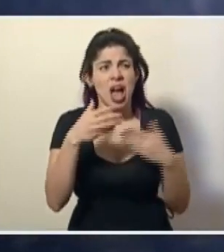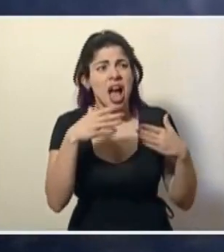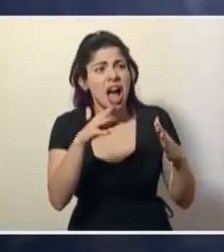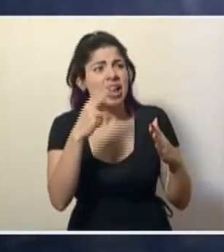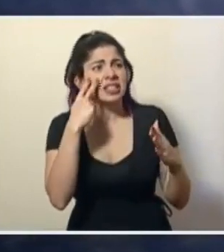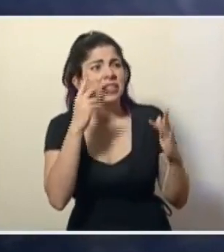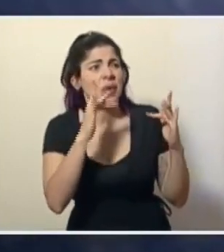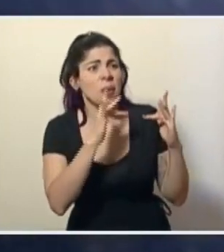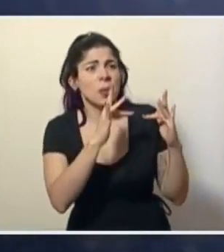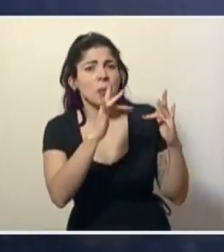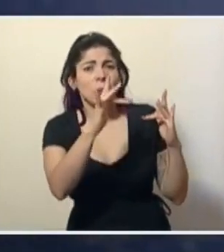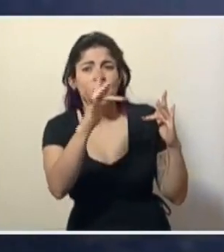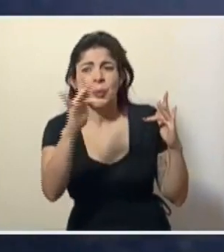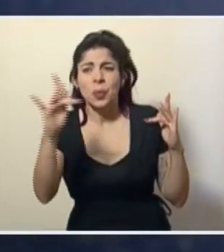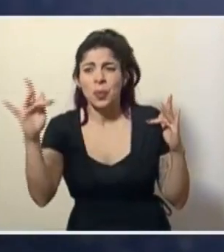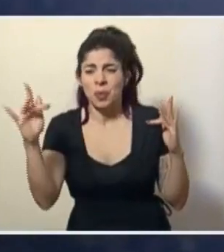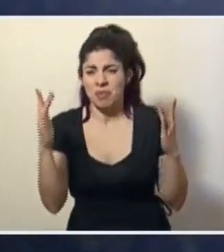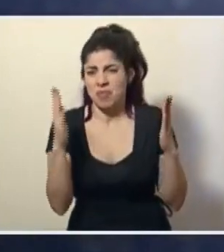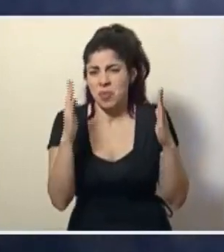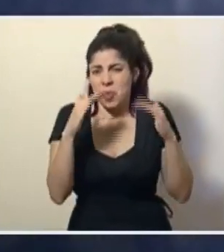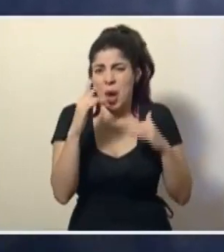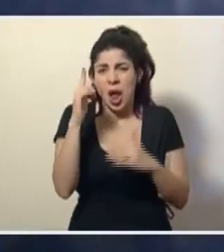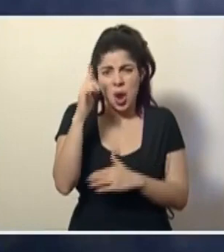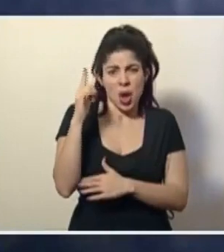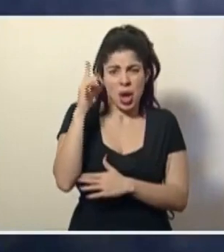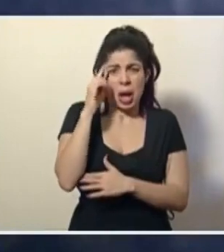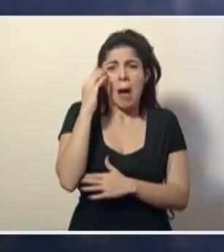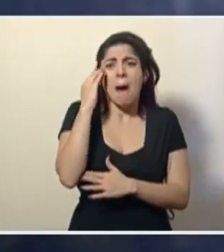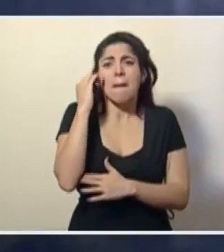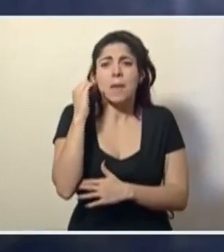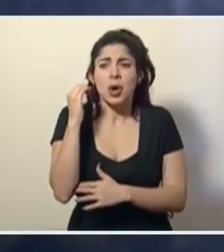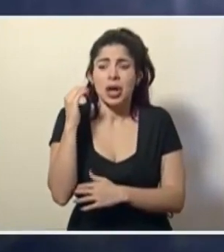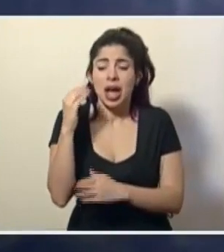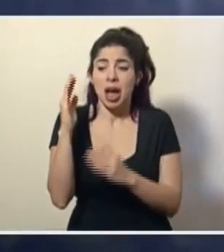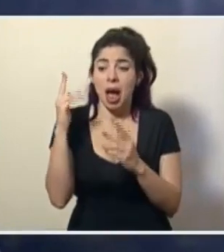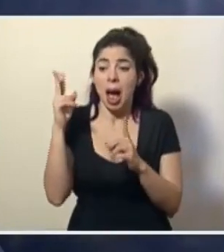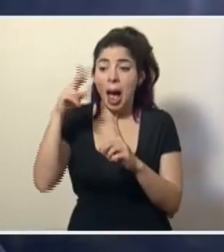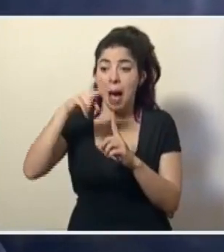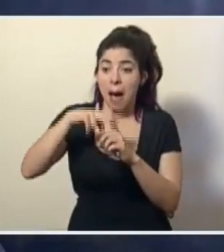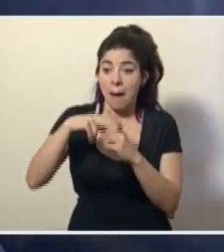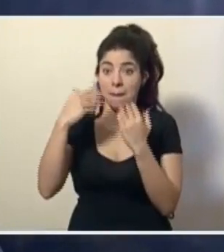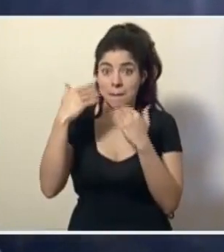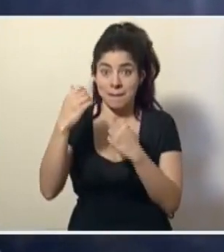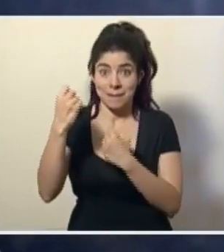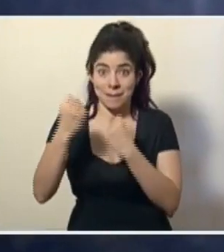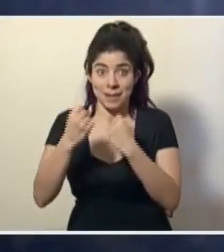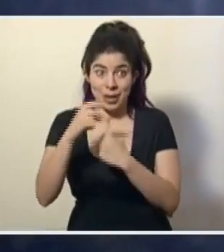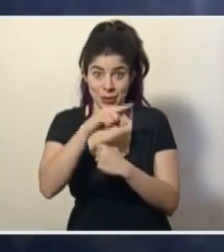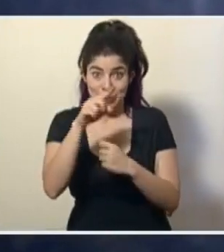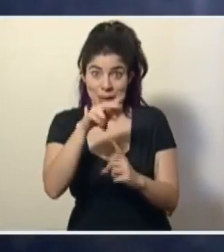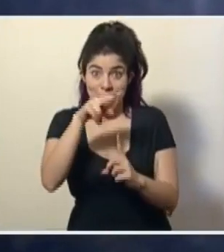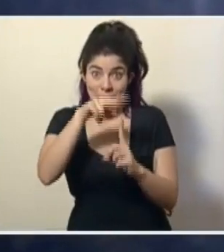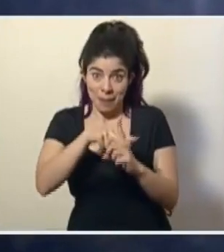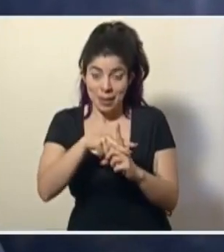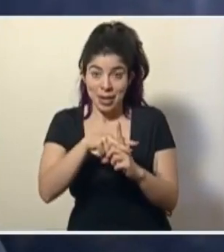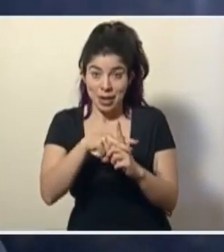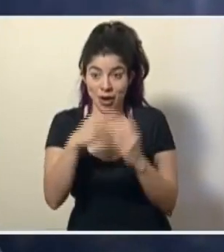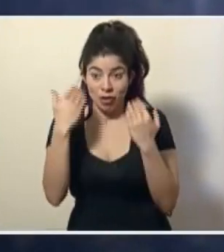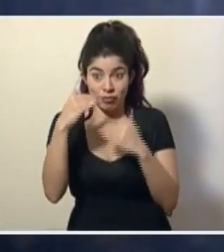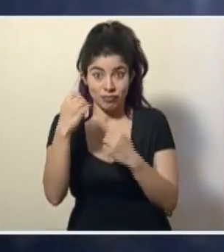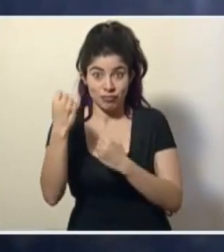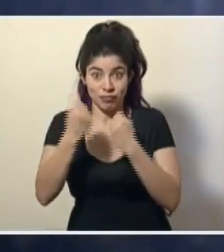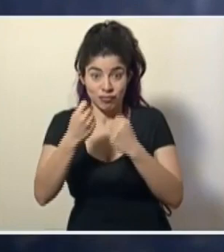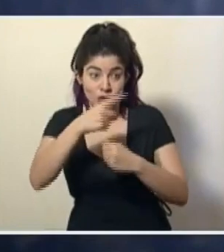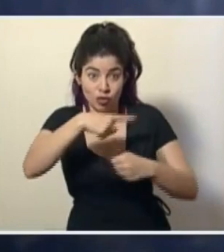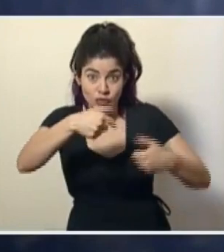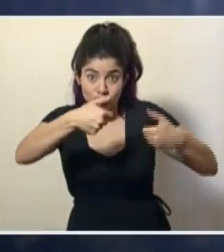calles vacías, que no tiene sentido la aplicación de la restricción vehicular como ustedes la concibieron, la discutieron y supuestamente